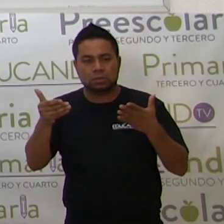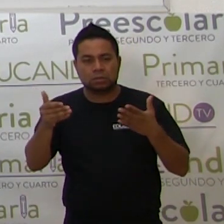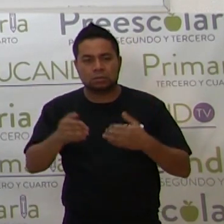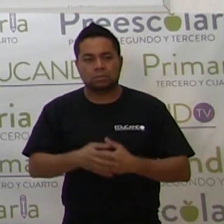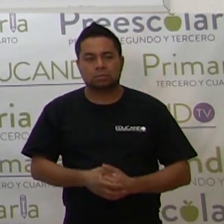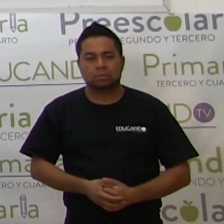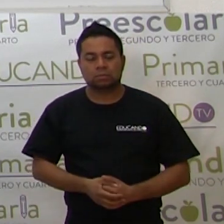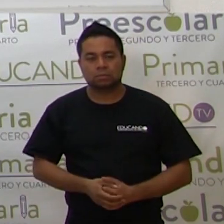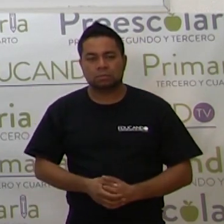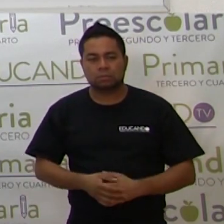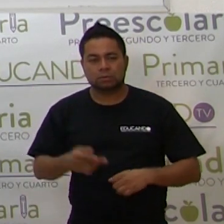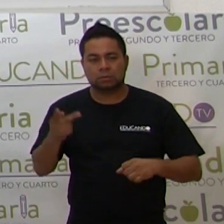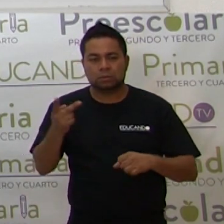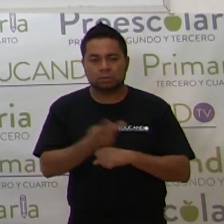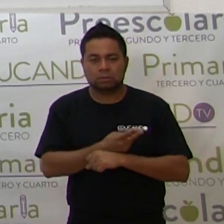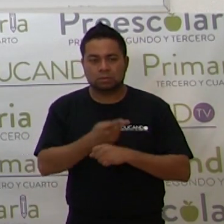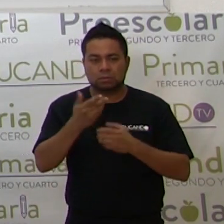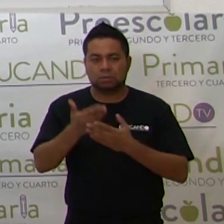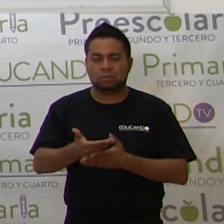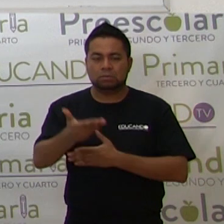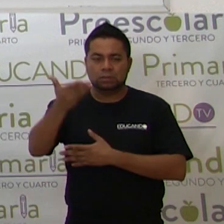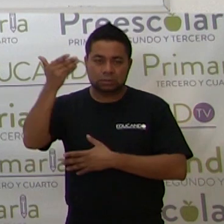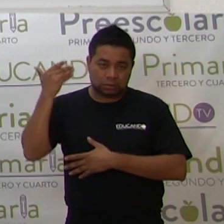bien, pasado